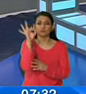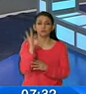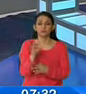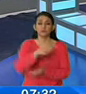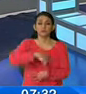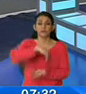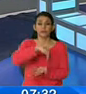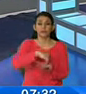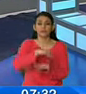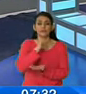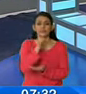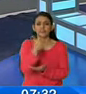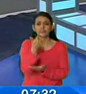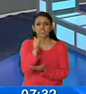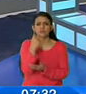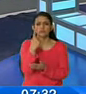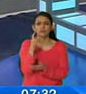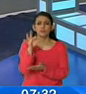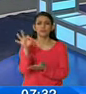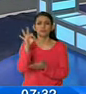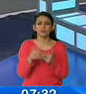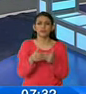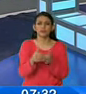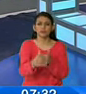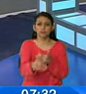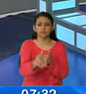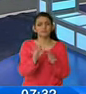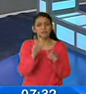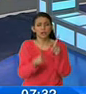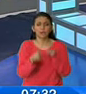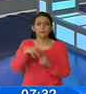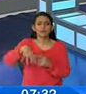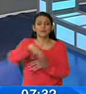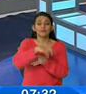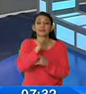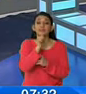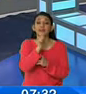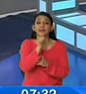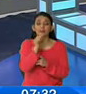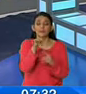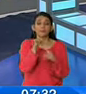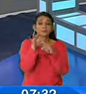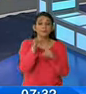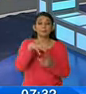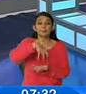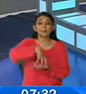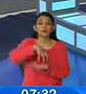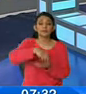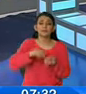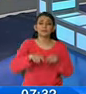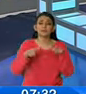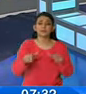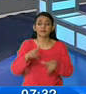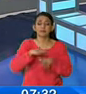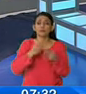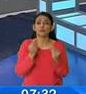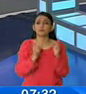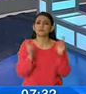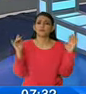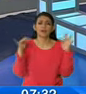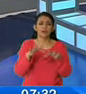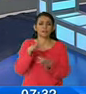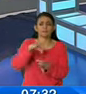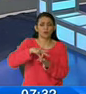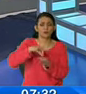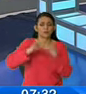Manabí también entre el 10-11%, por tomar algunas provincias. Que son las principales, las más grandes, debido a la gran cantidad de